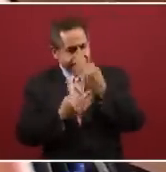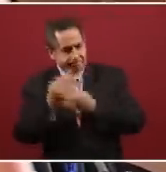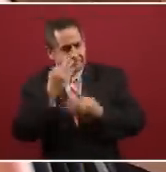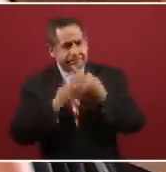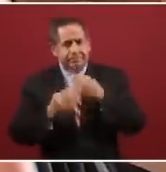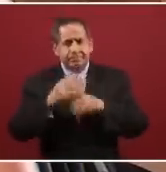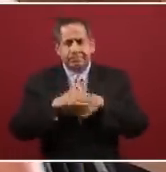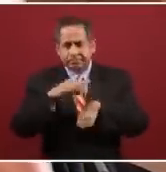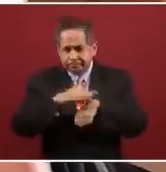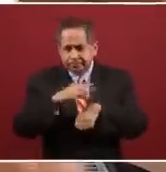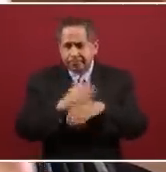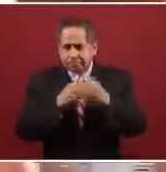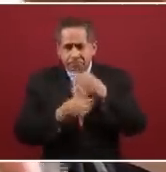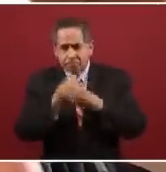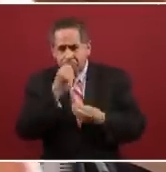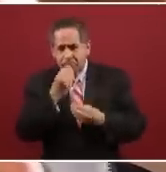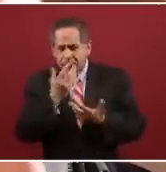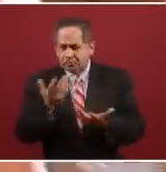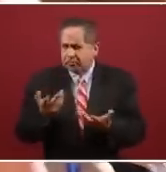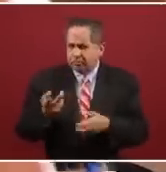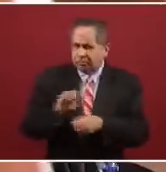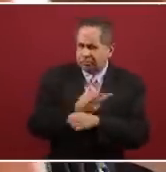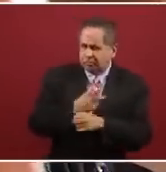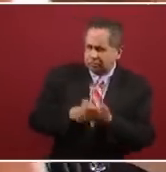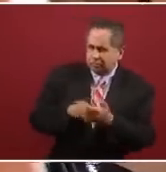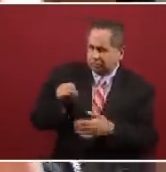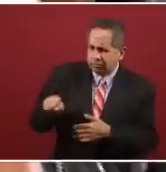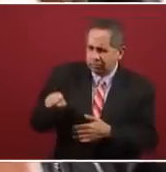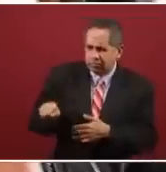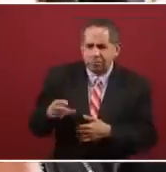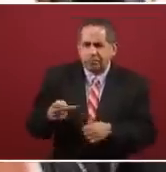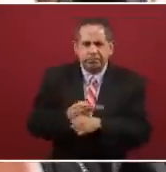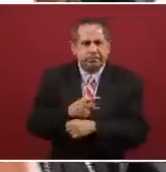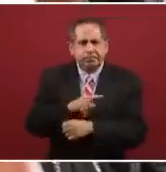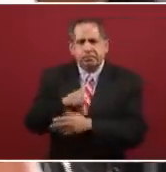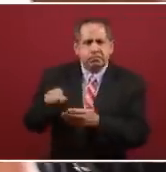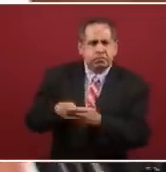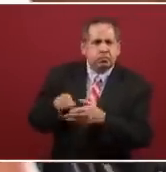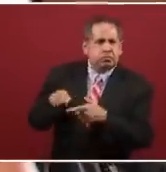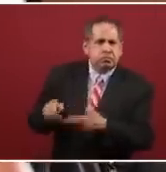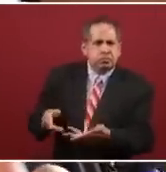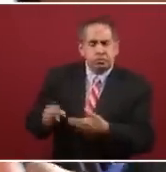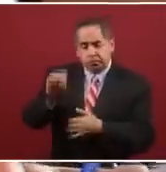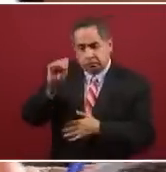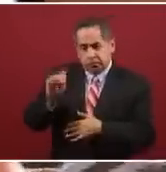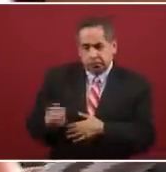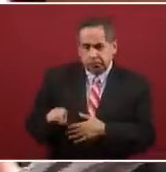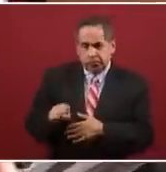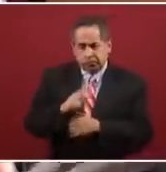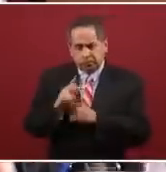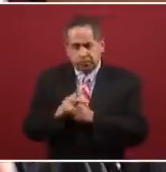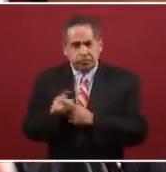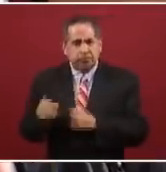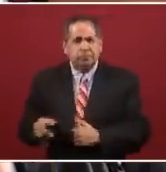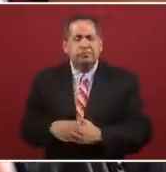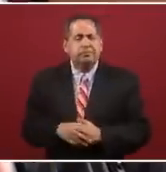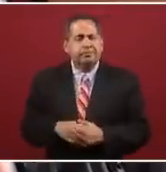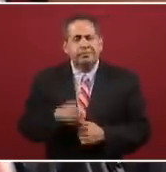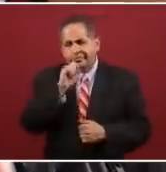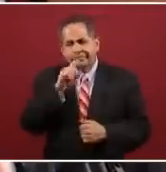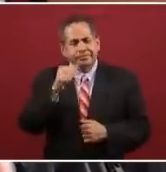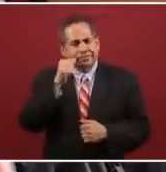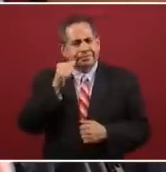comida, etcétera. Saber cuál es la situación que se tiene en estos centros de migración del sur del país. Y ayer